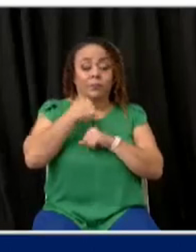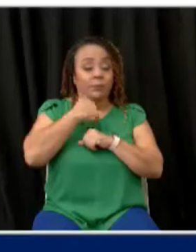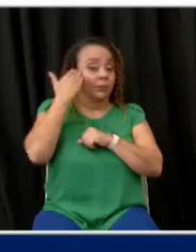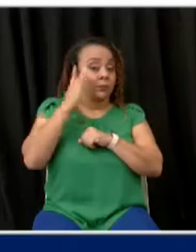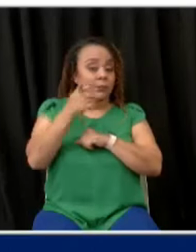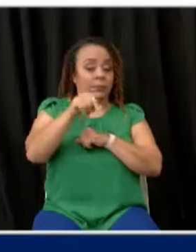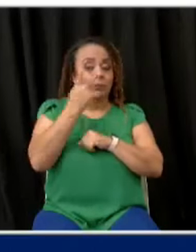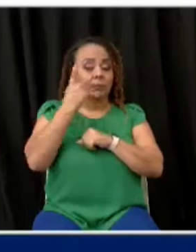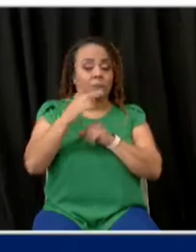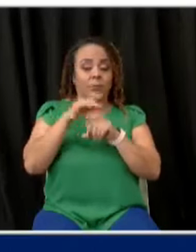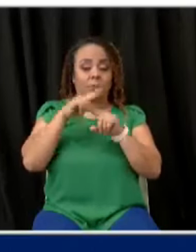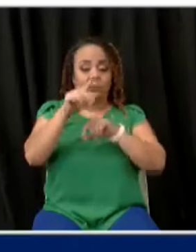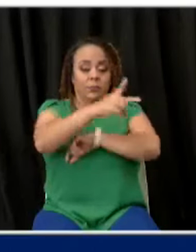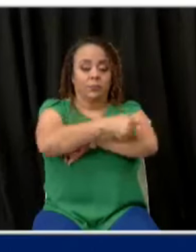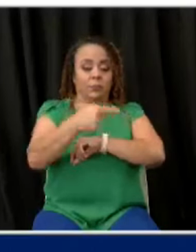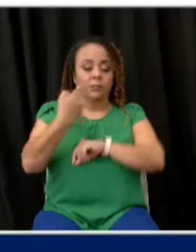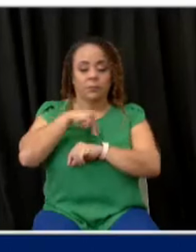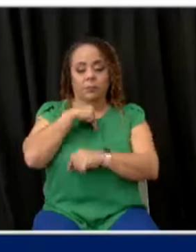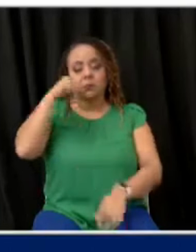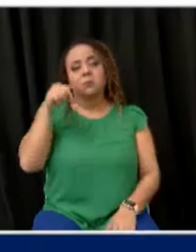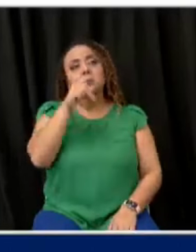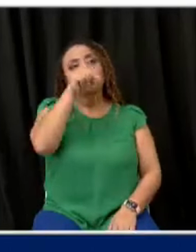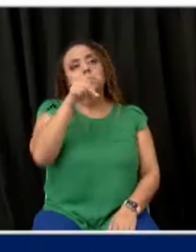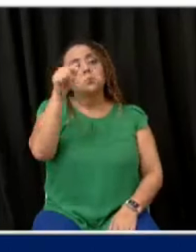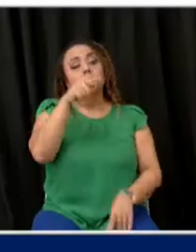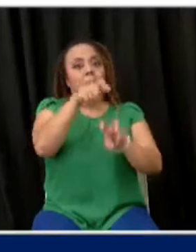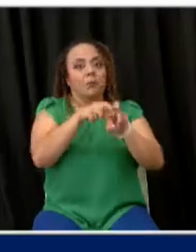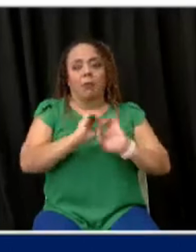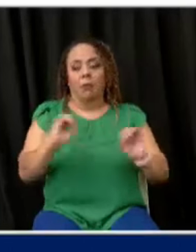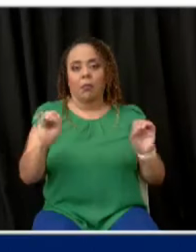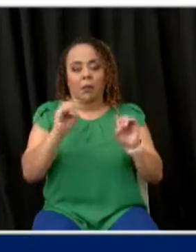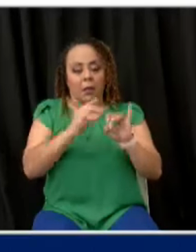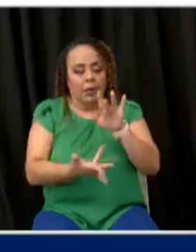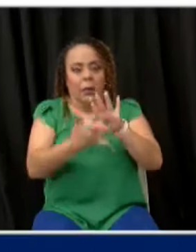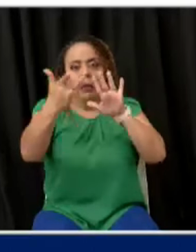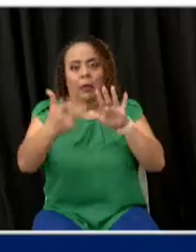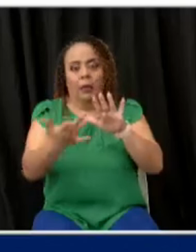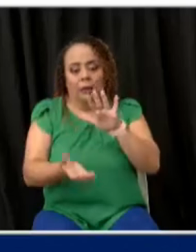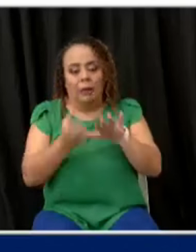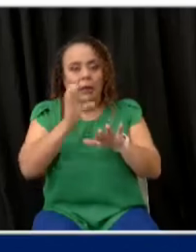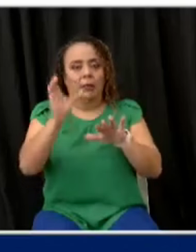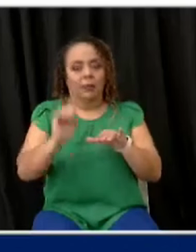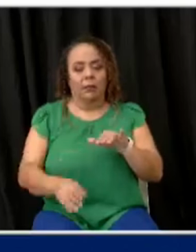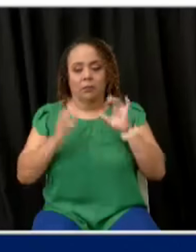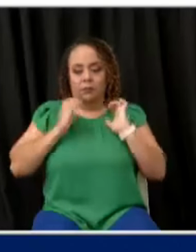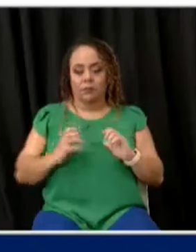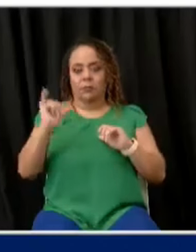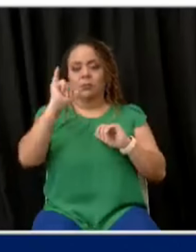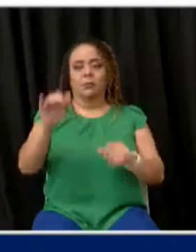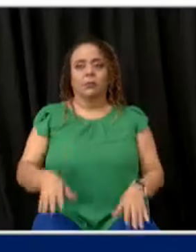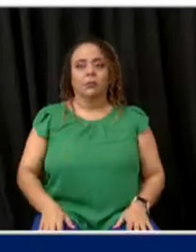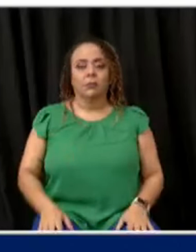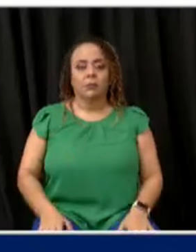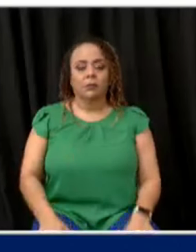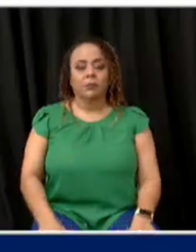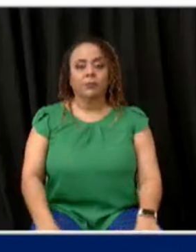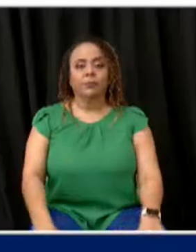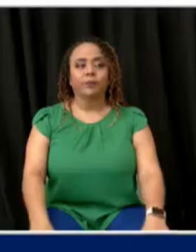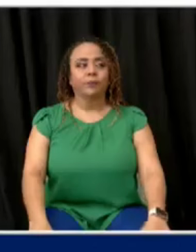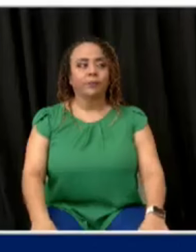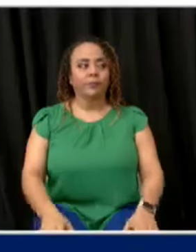ustedes han visto, pero en la playa vamos a caminar a pata pelada sobre la arena y nos quema. Claro. Porque el sol calienta, el cuerpo también lo calienta el sol.